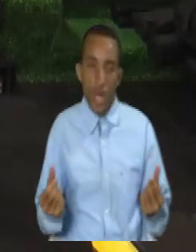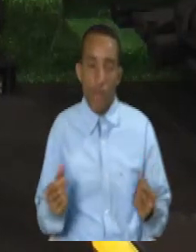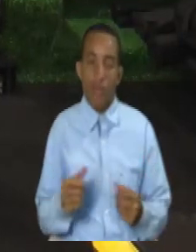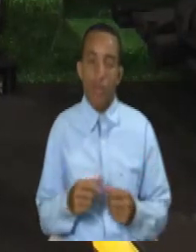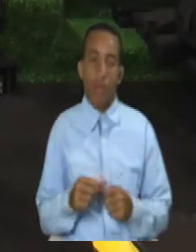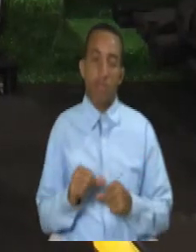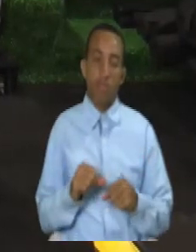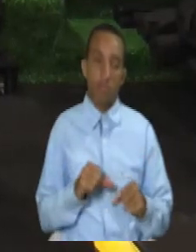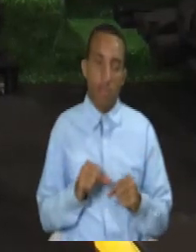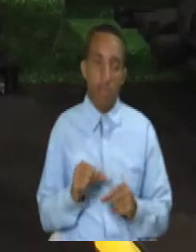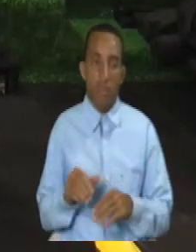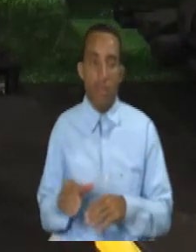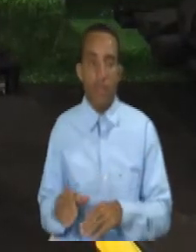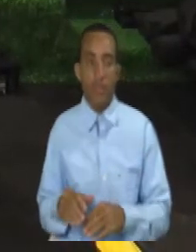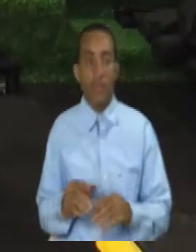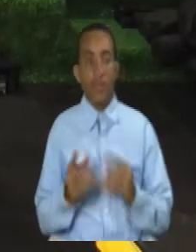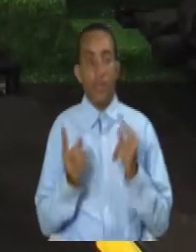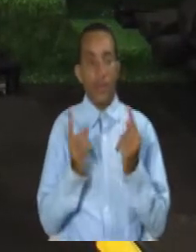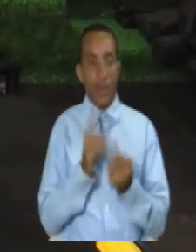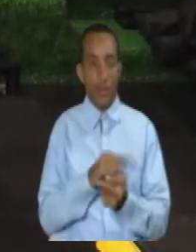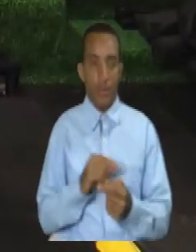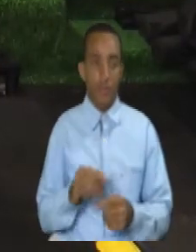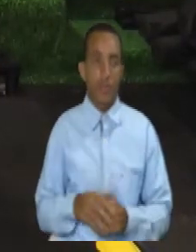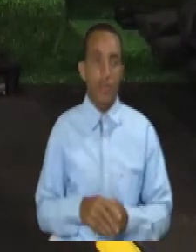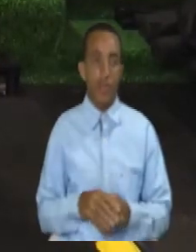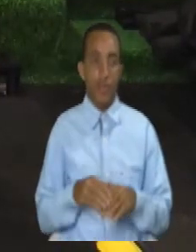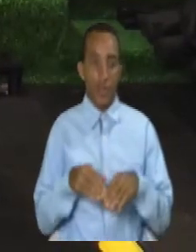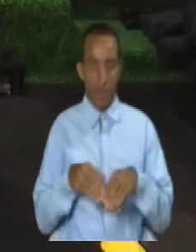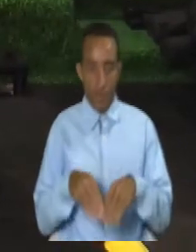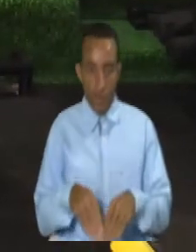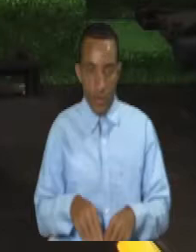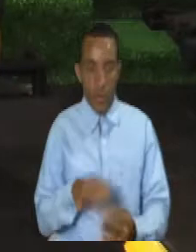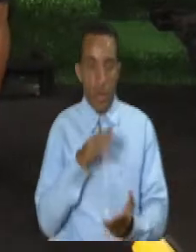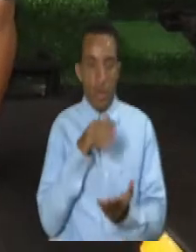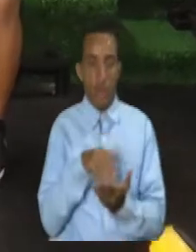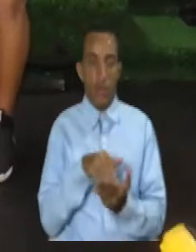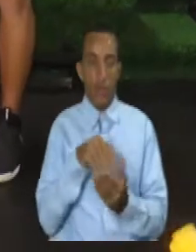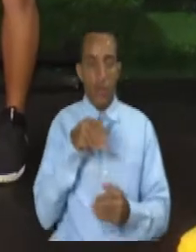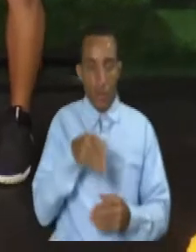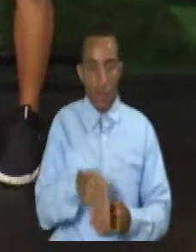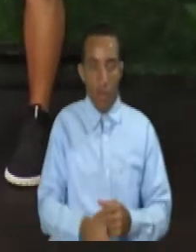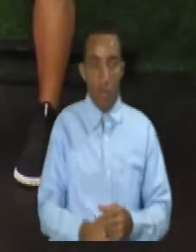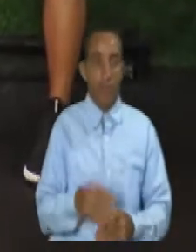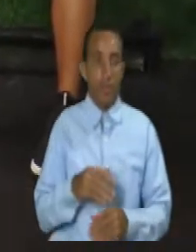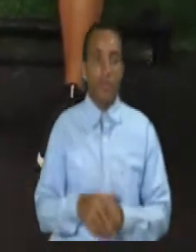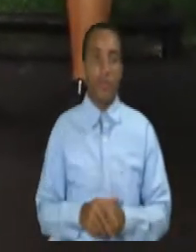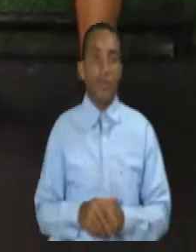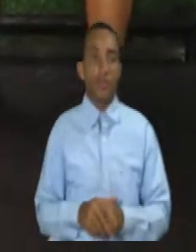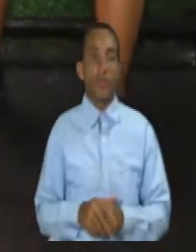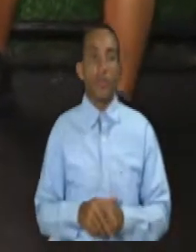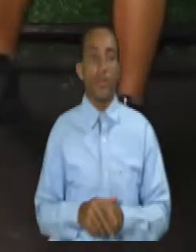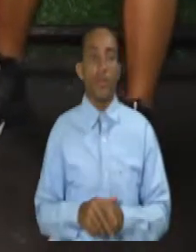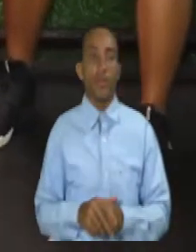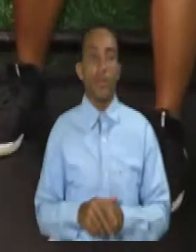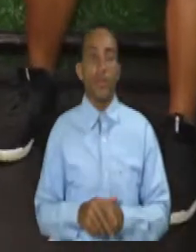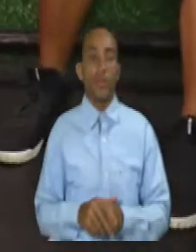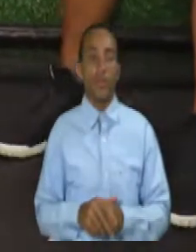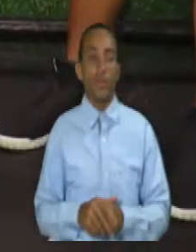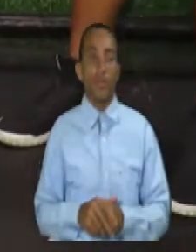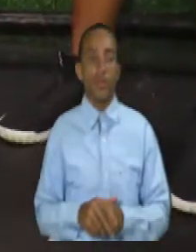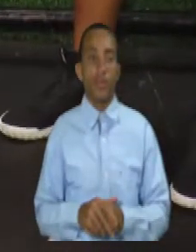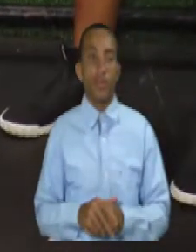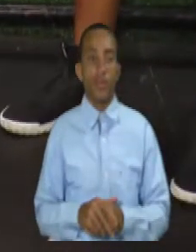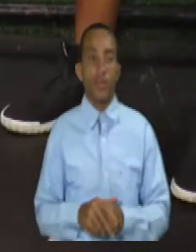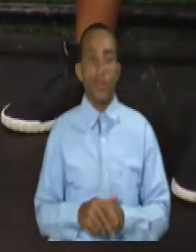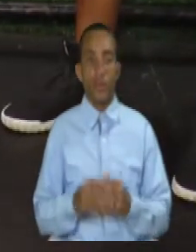activo el movimiento. Cambio, ahora el centro, arriba, exacto. La idea es que no flexionen las rodillas, por si yo quiero estirar